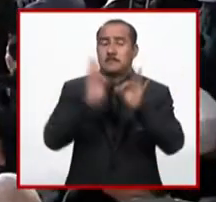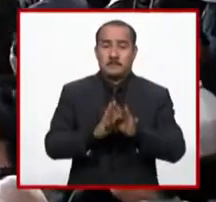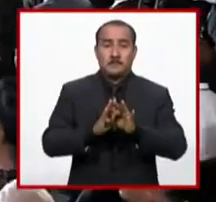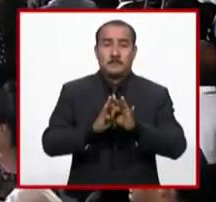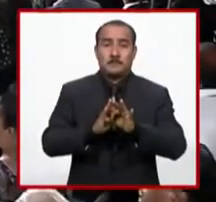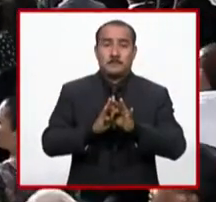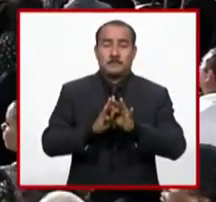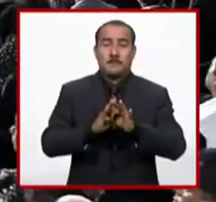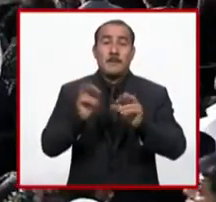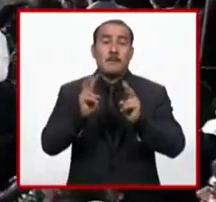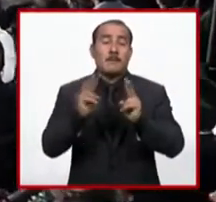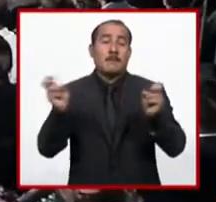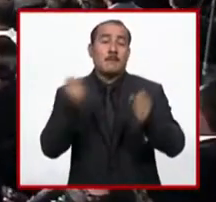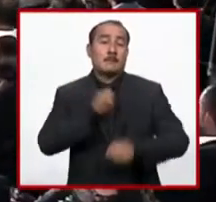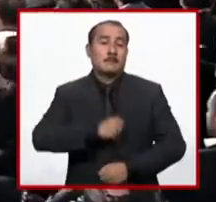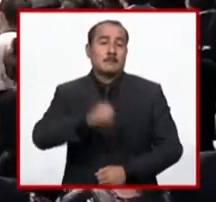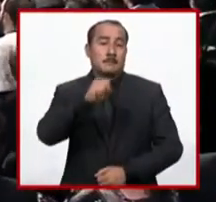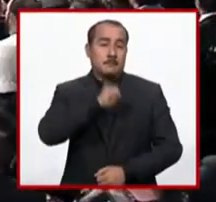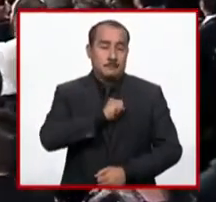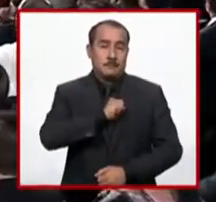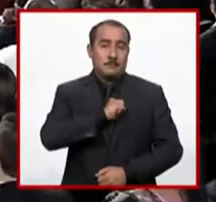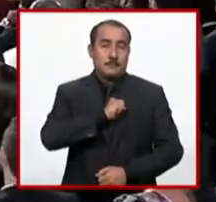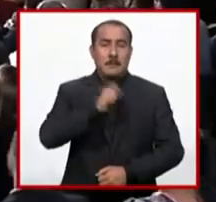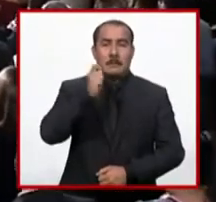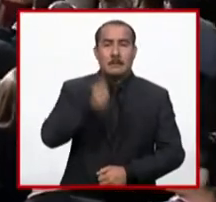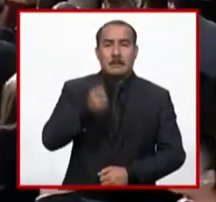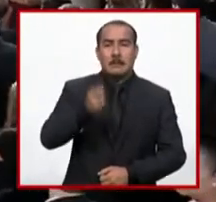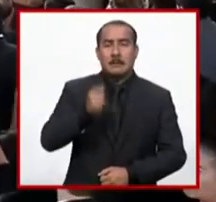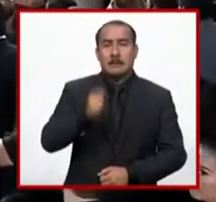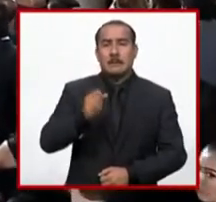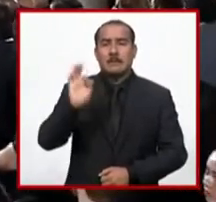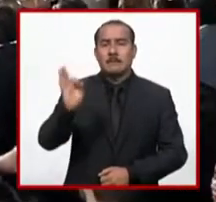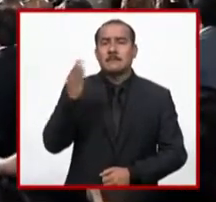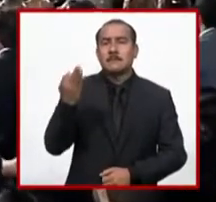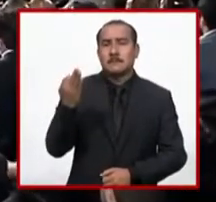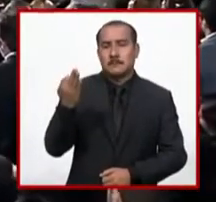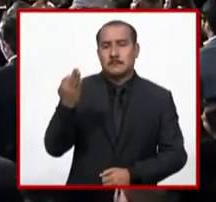el segmento de salud, que fue la federalización